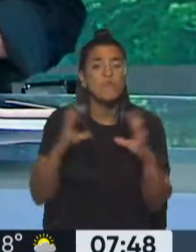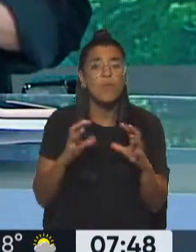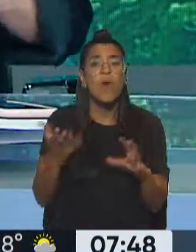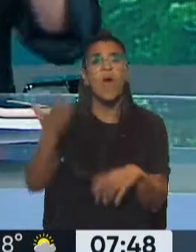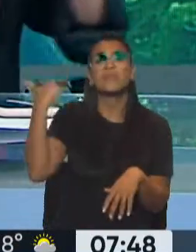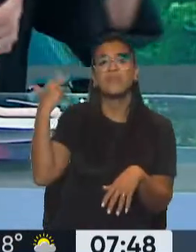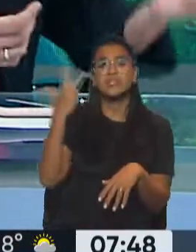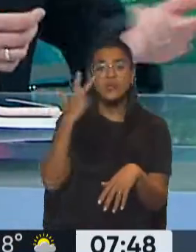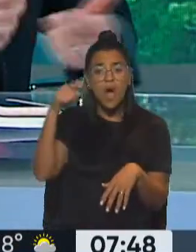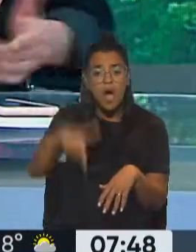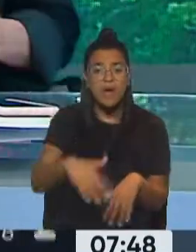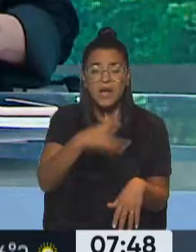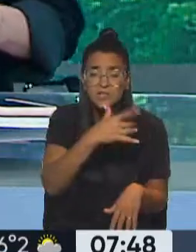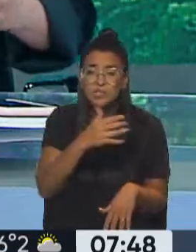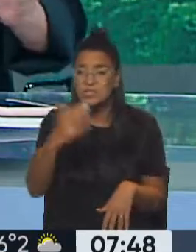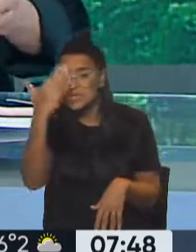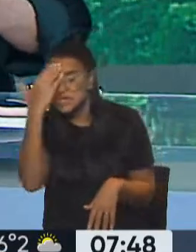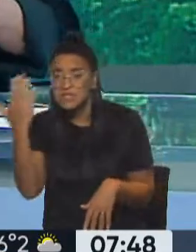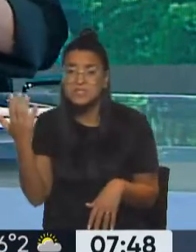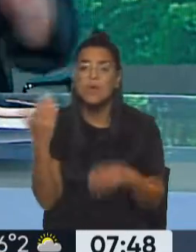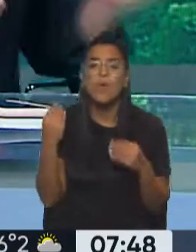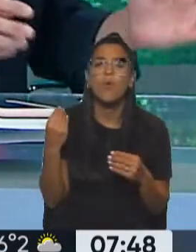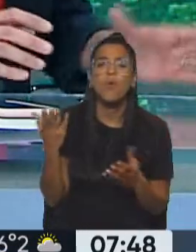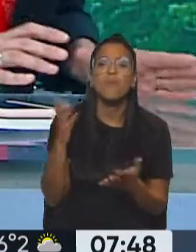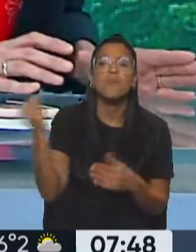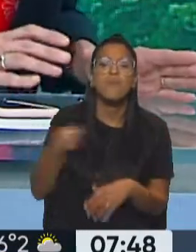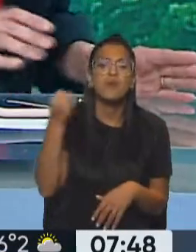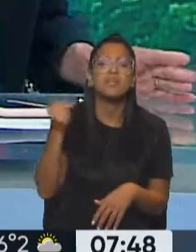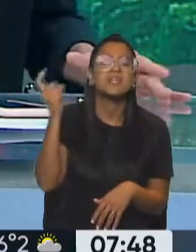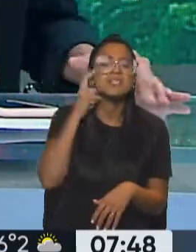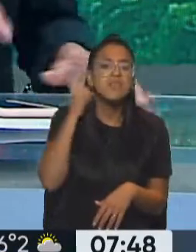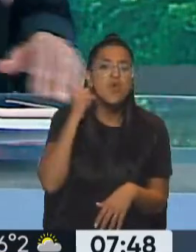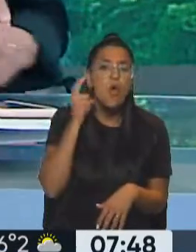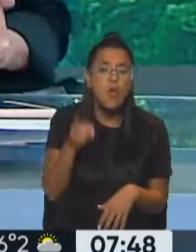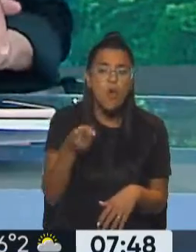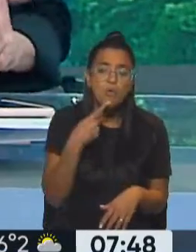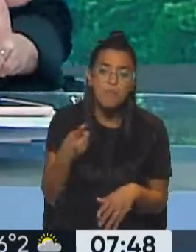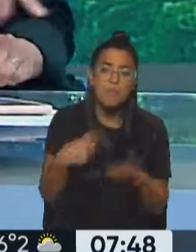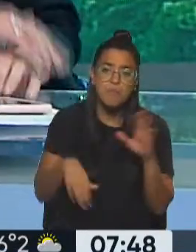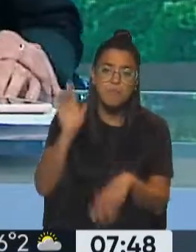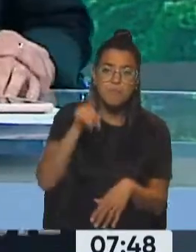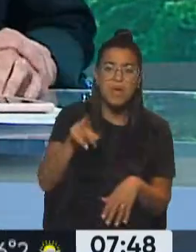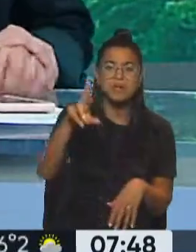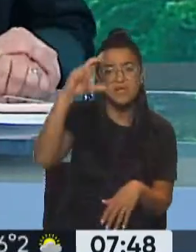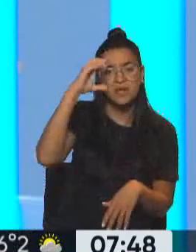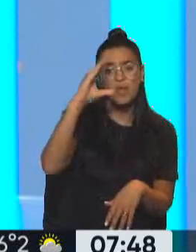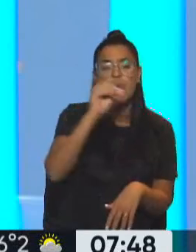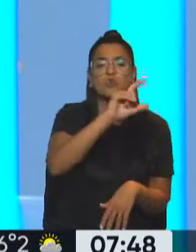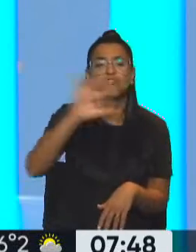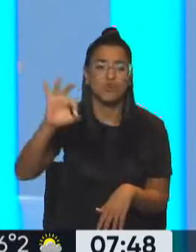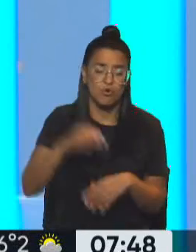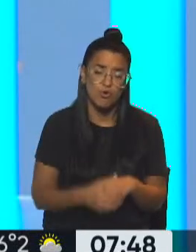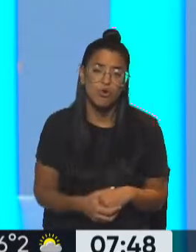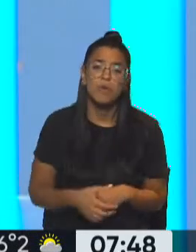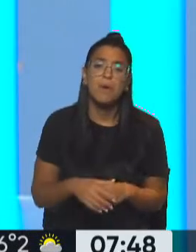18, ahora es a los 14 o a los 15. Digamos, ¿cuál es la función puntual de un psicólogo en este sentido y puntualmente del caso Rebollo? Bueno, en